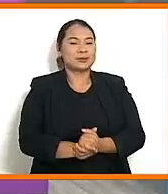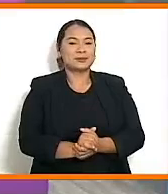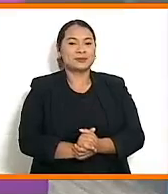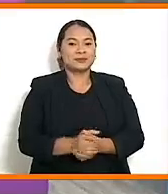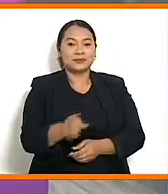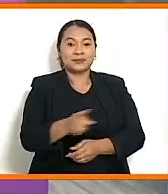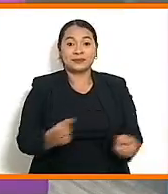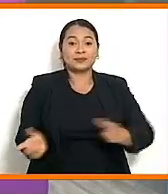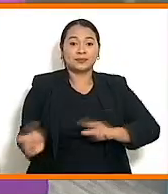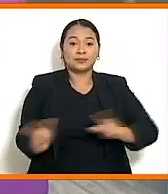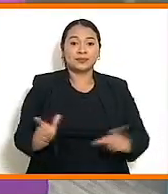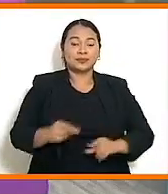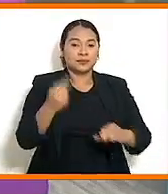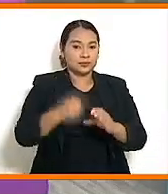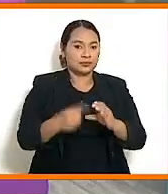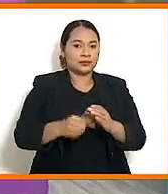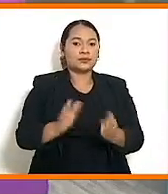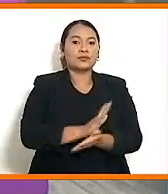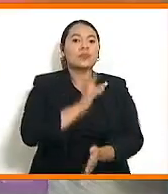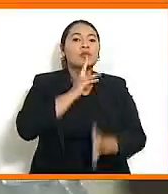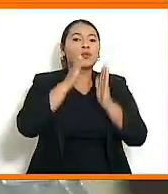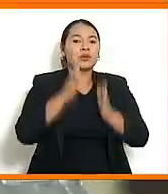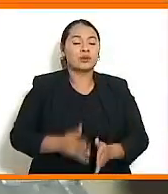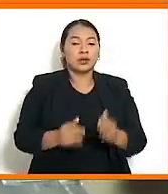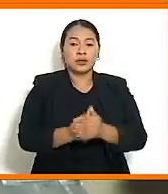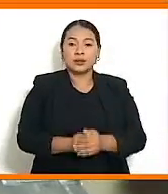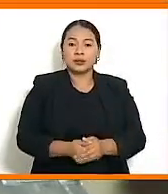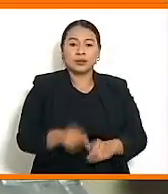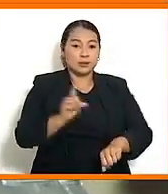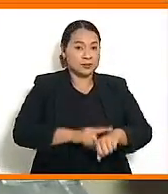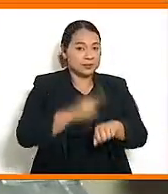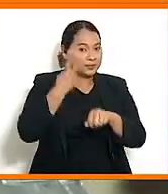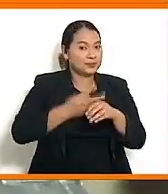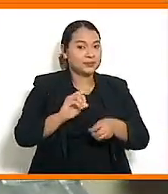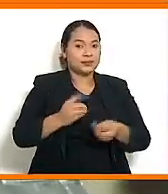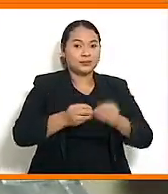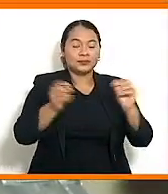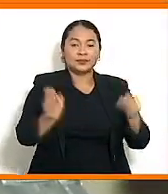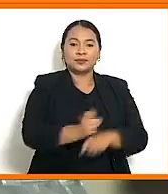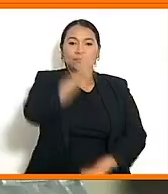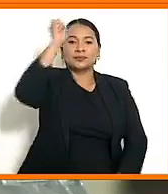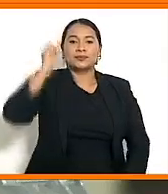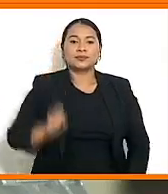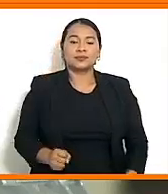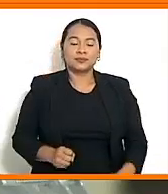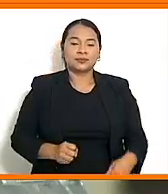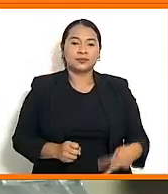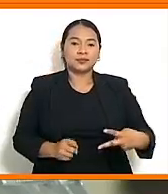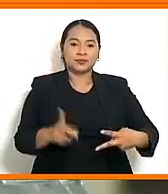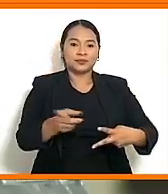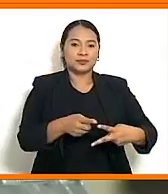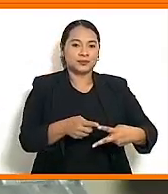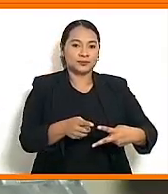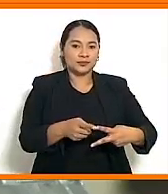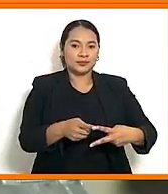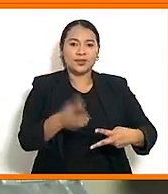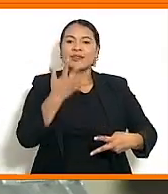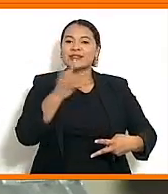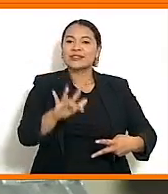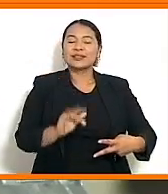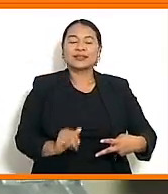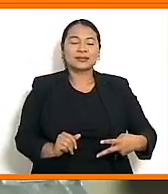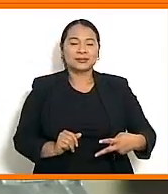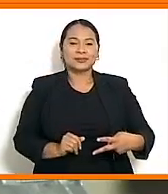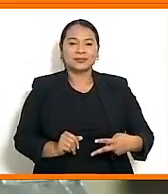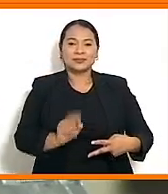Espero tengas tu guía catracha en mano porque ese primer número ganador, su primer dígito escogido es... ¡Suerte!